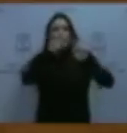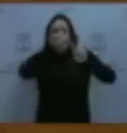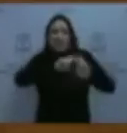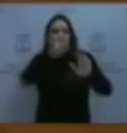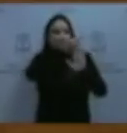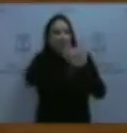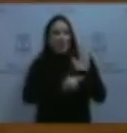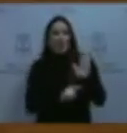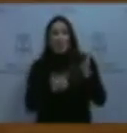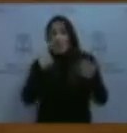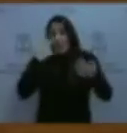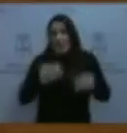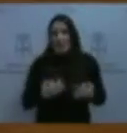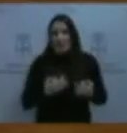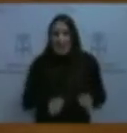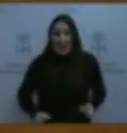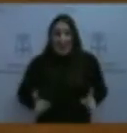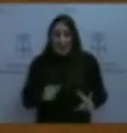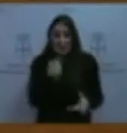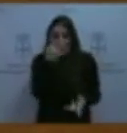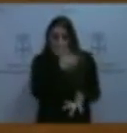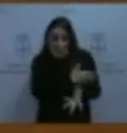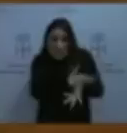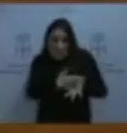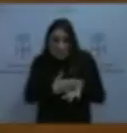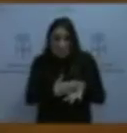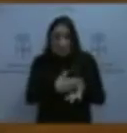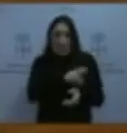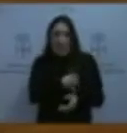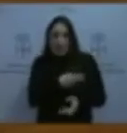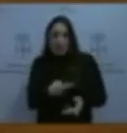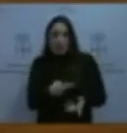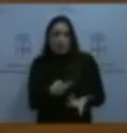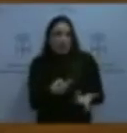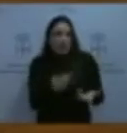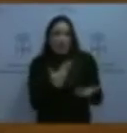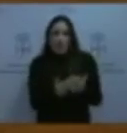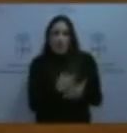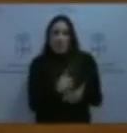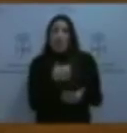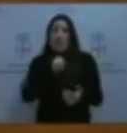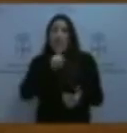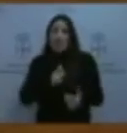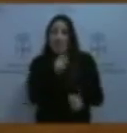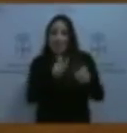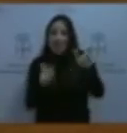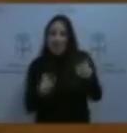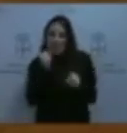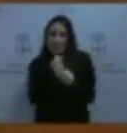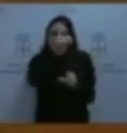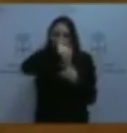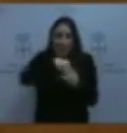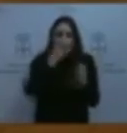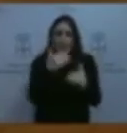ningún caso justifican el gasto millonario de una fundación que ni siquiera cuenta con personal propio y que, a 31